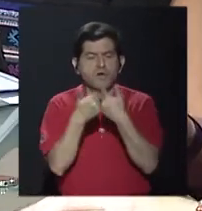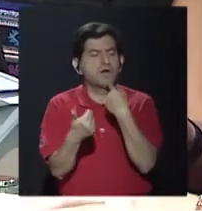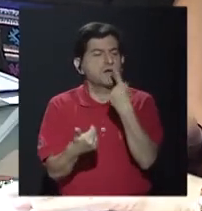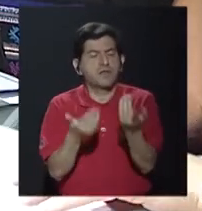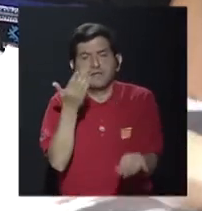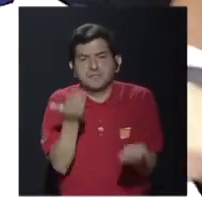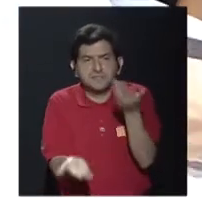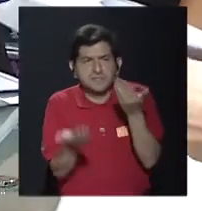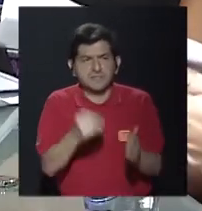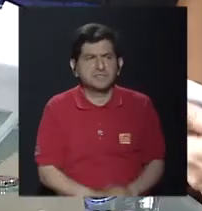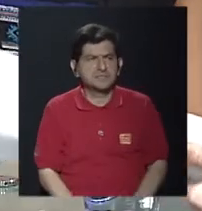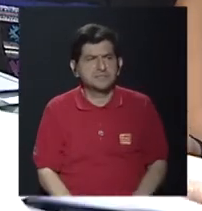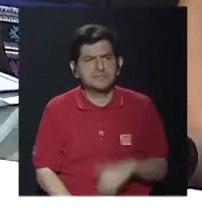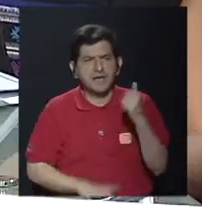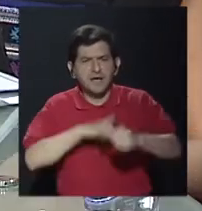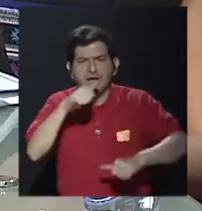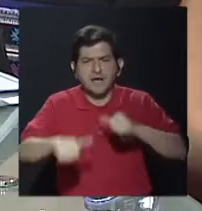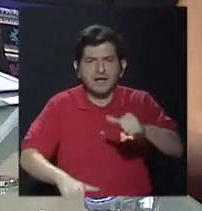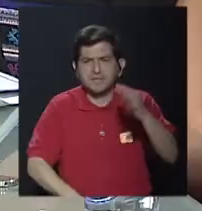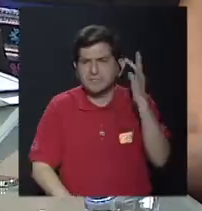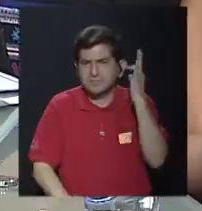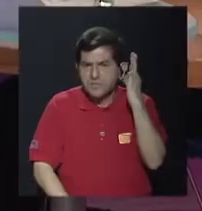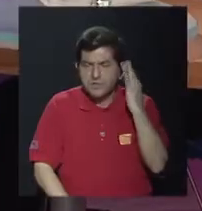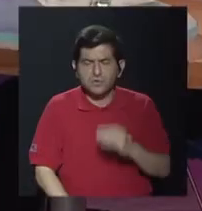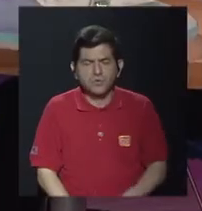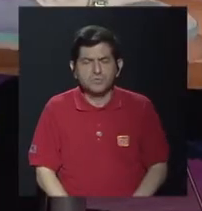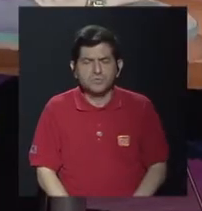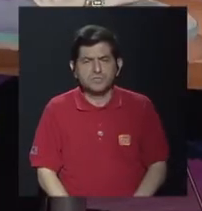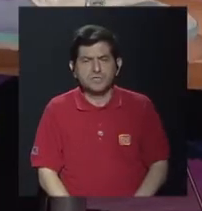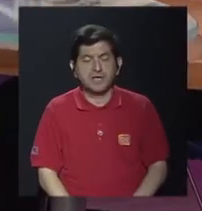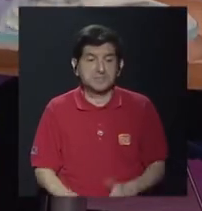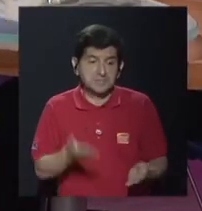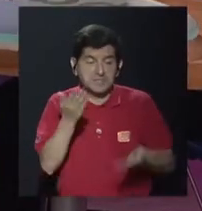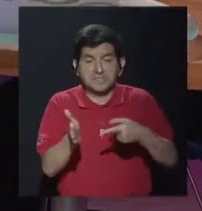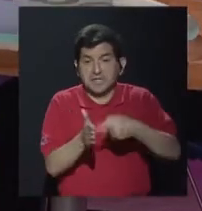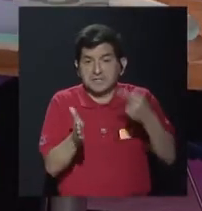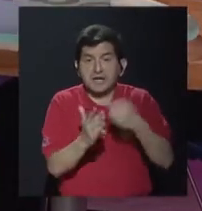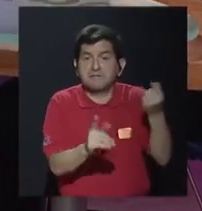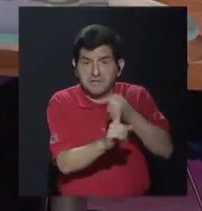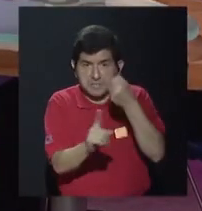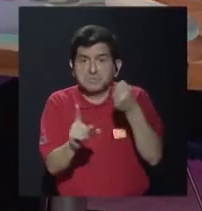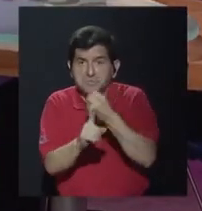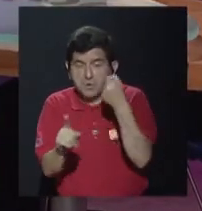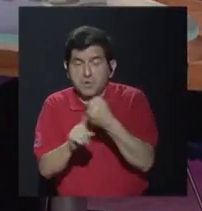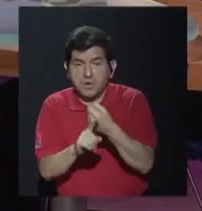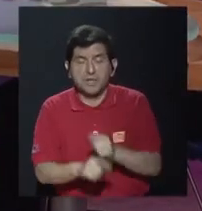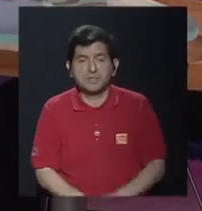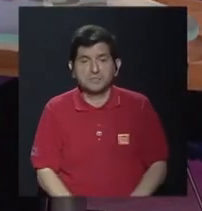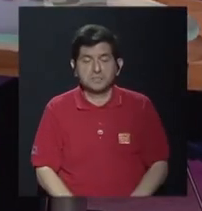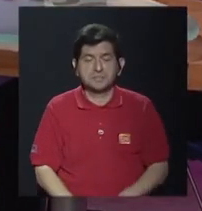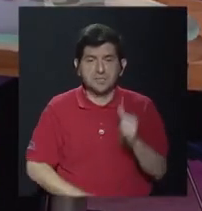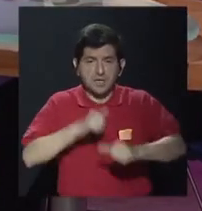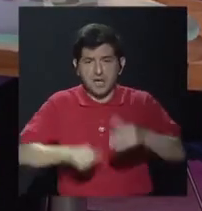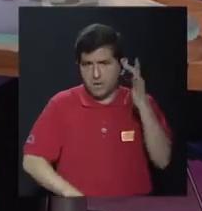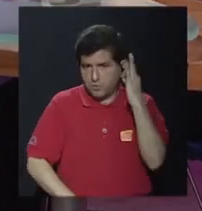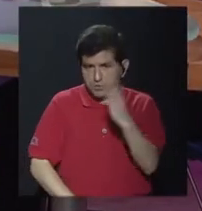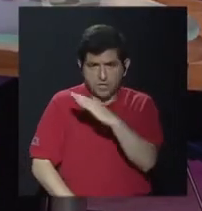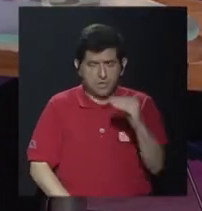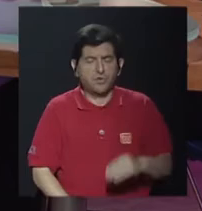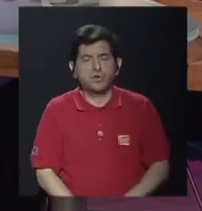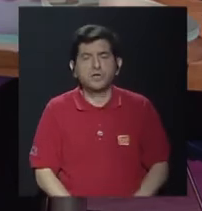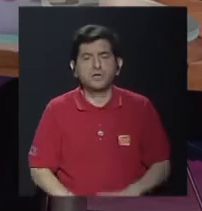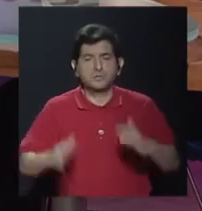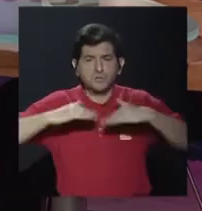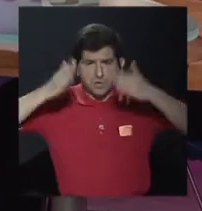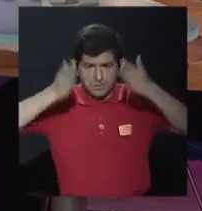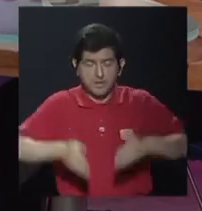es que feministas tienen acciones violentas o ecologistas tienen acciones violentas, que en muchos casos son en realidad acciones de autodefensa